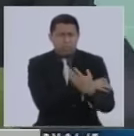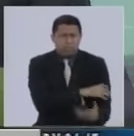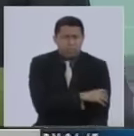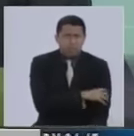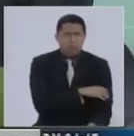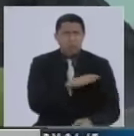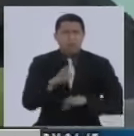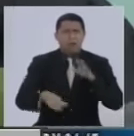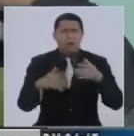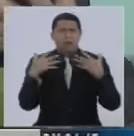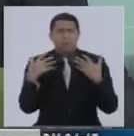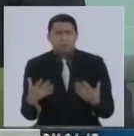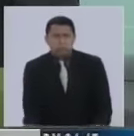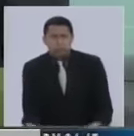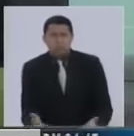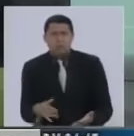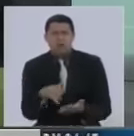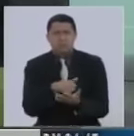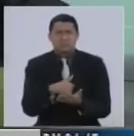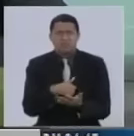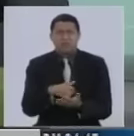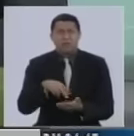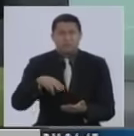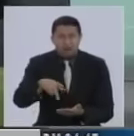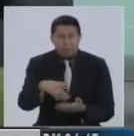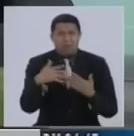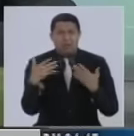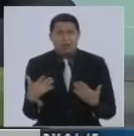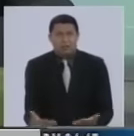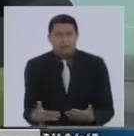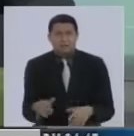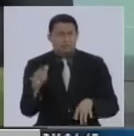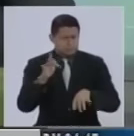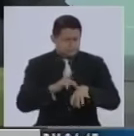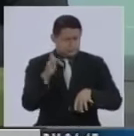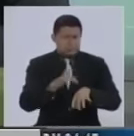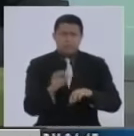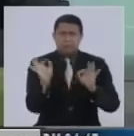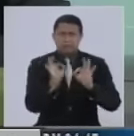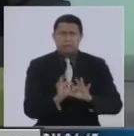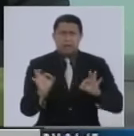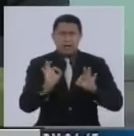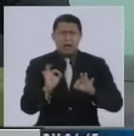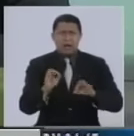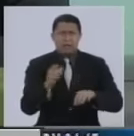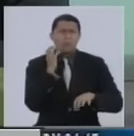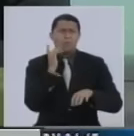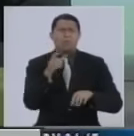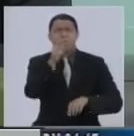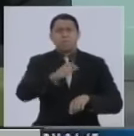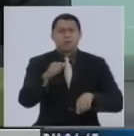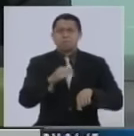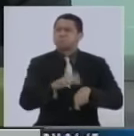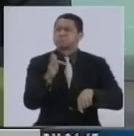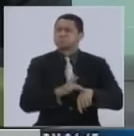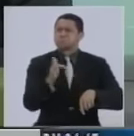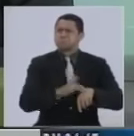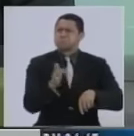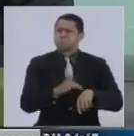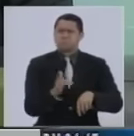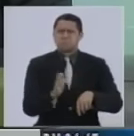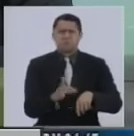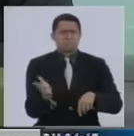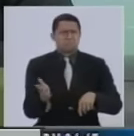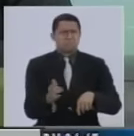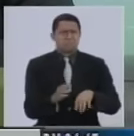pierna los dos brazos debilidad los cuatro miembros no dejar de sentir o sentir diferente por ejemplo personas que los tocan dice que